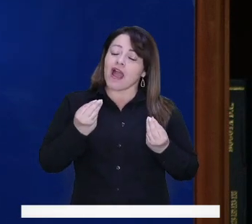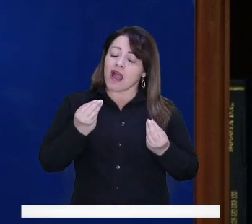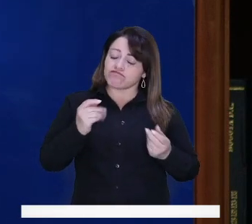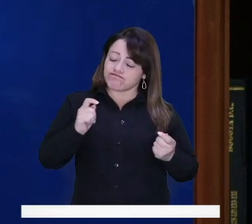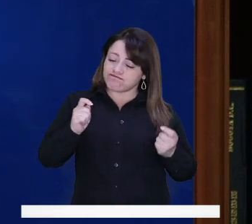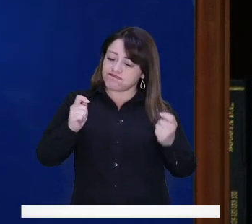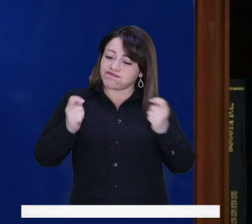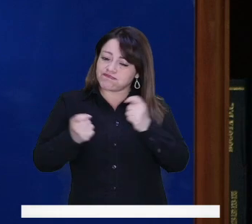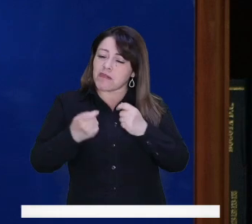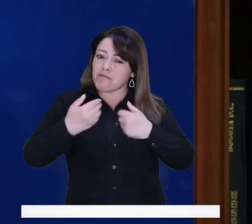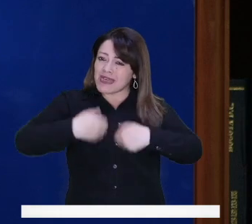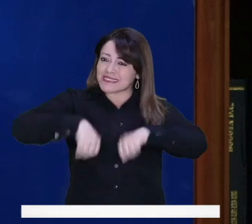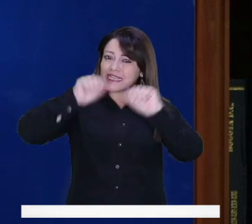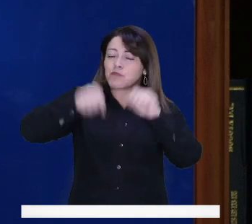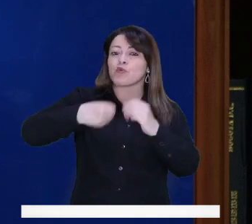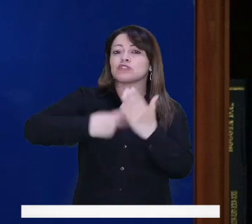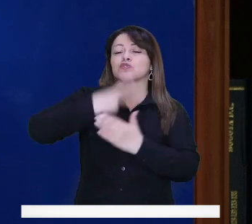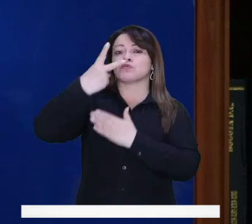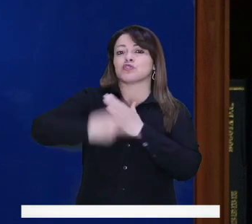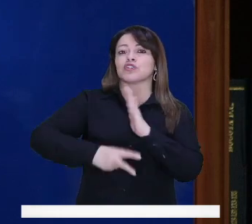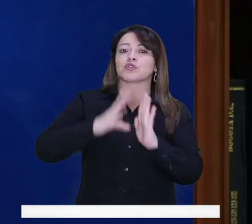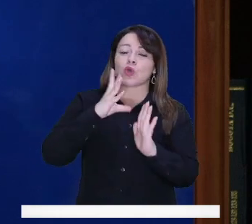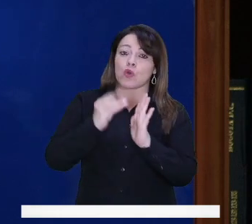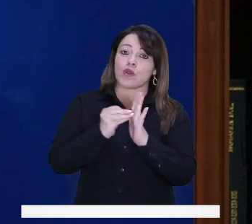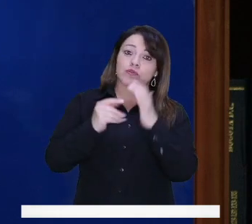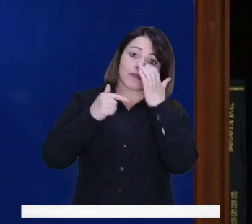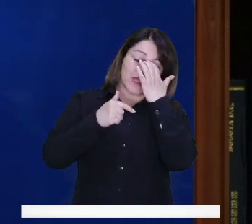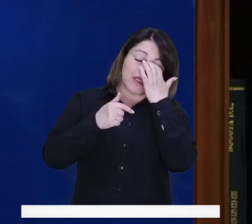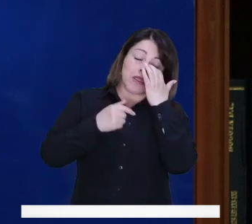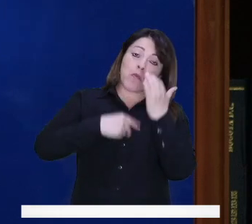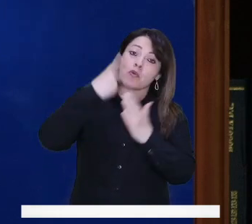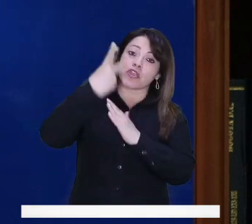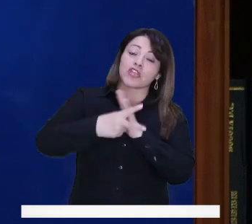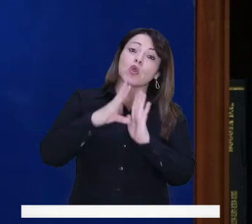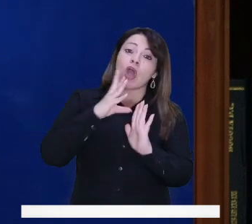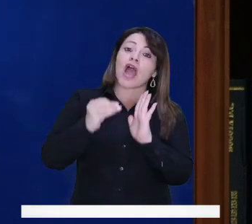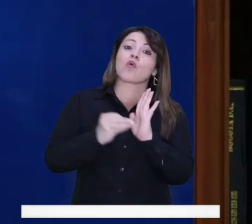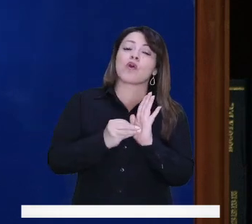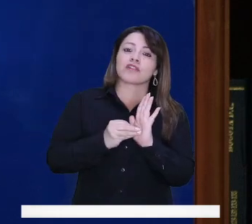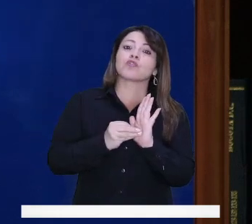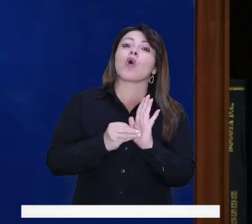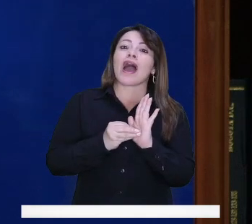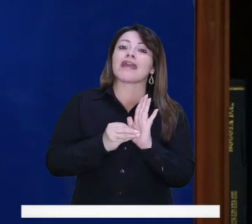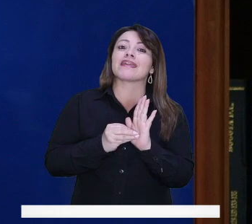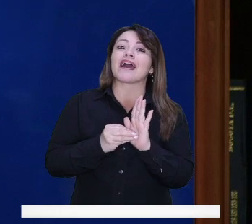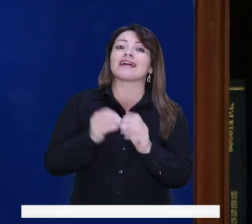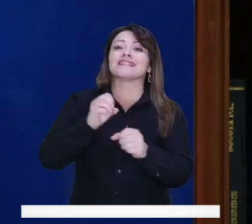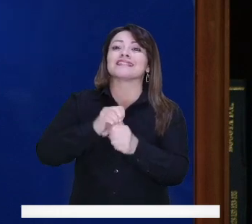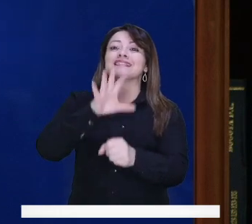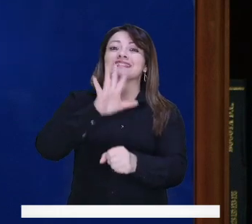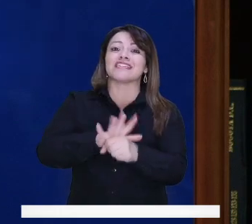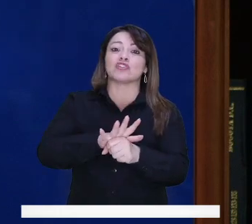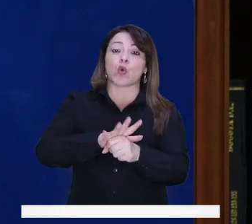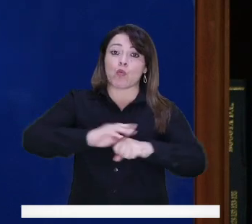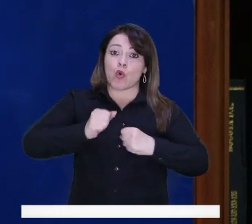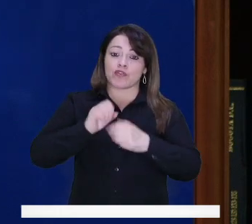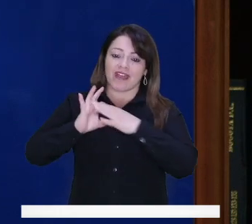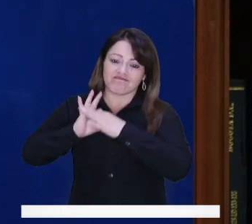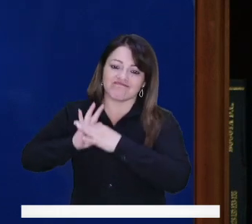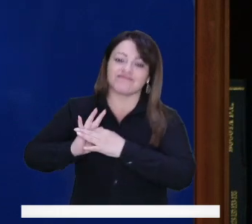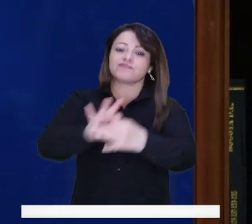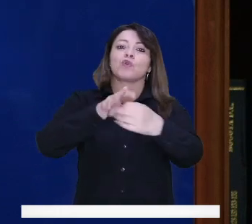lograr efectivamente la aprobación de ese proyecto de acuerdo que permite la incorporación del Distrito Capital a la región